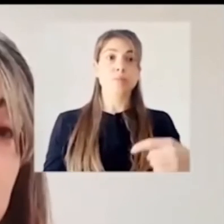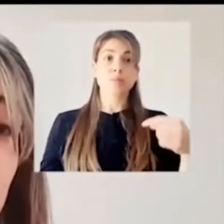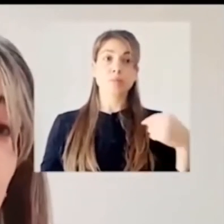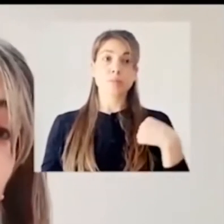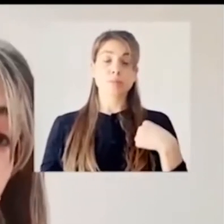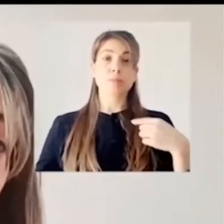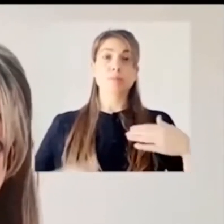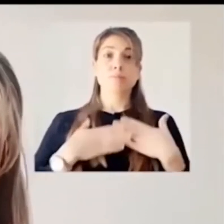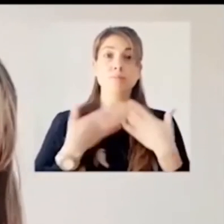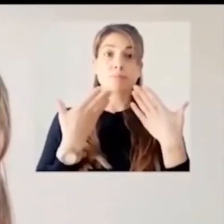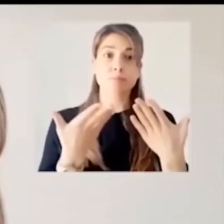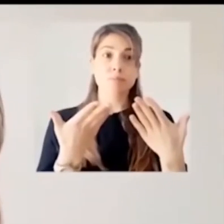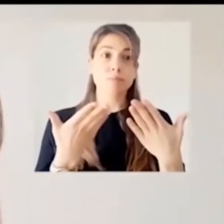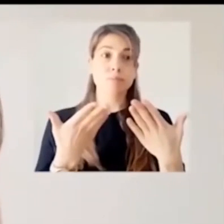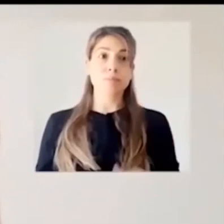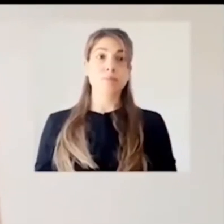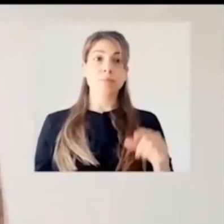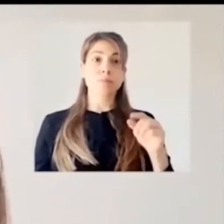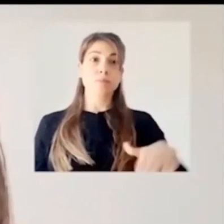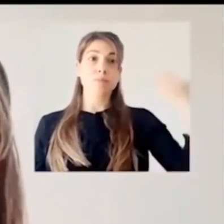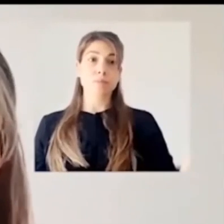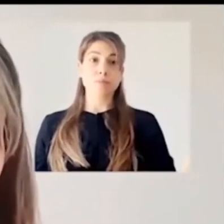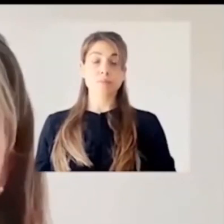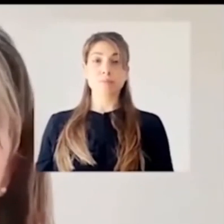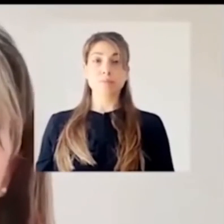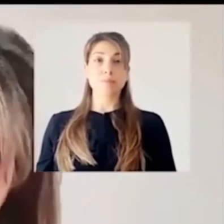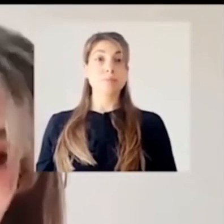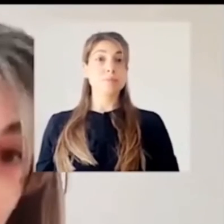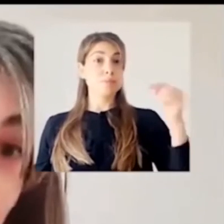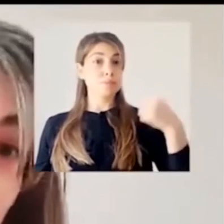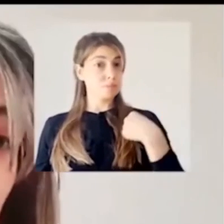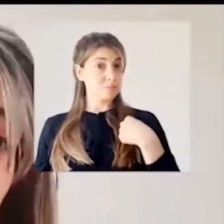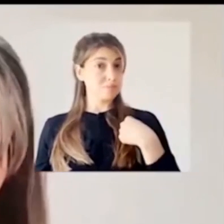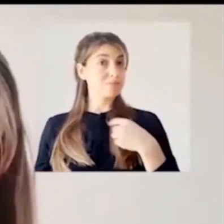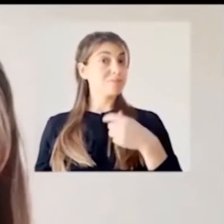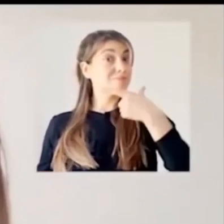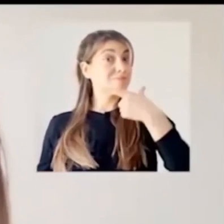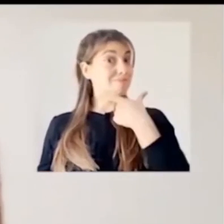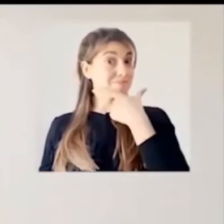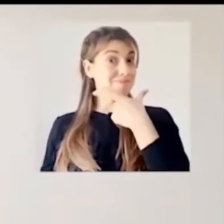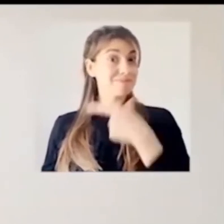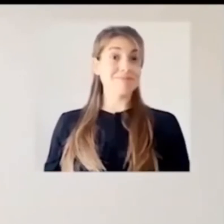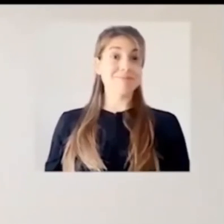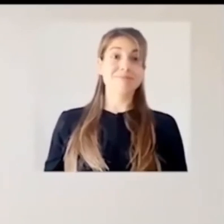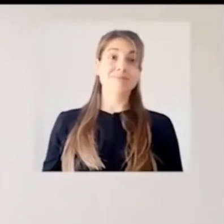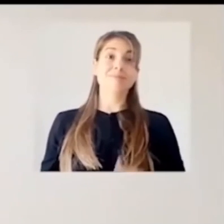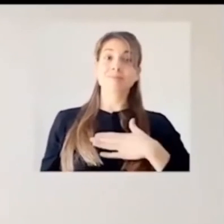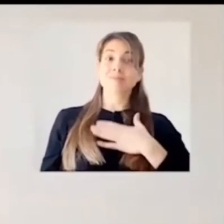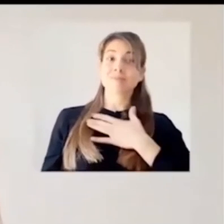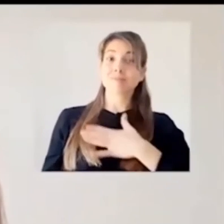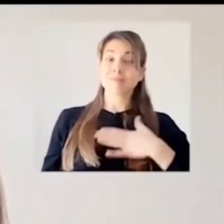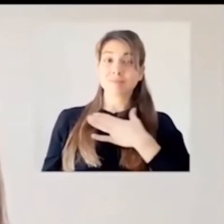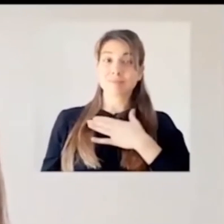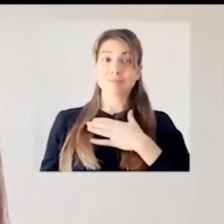actitud amena y ser una persona abierta para poder generarlo.